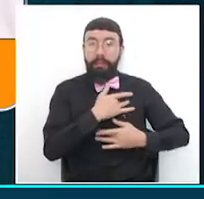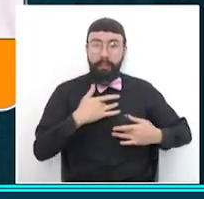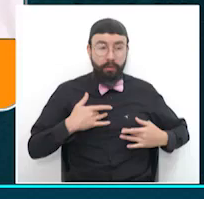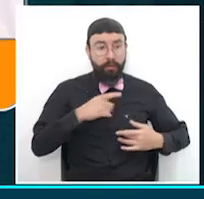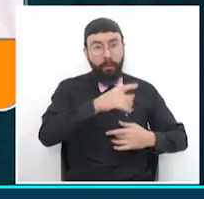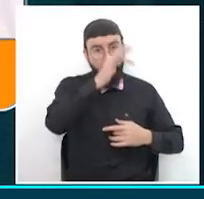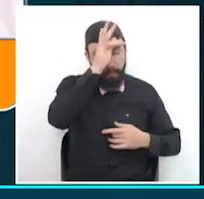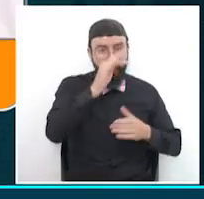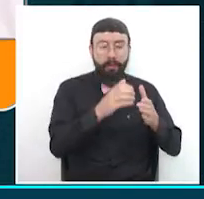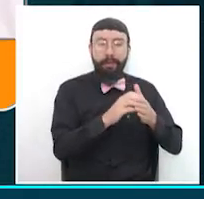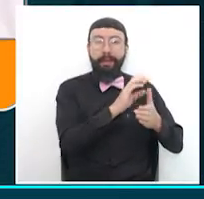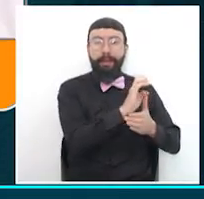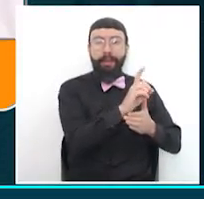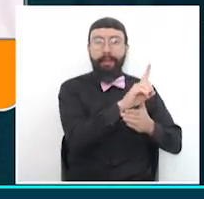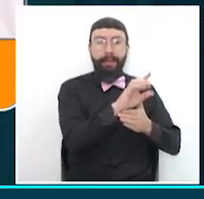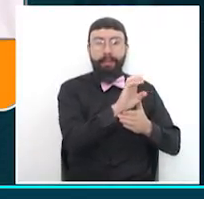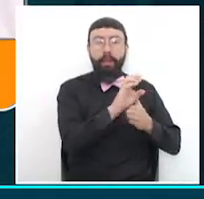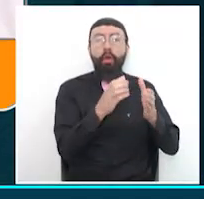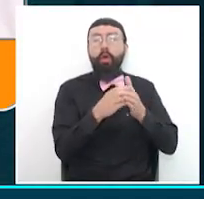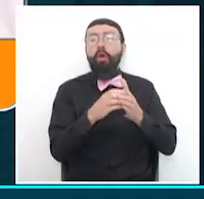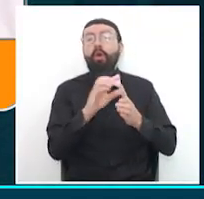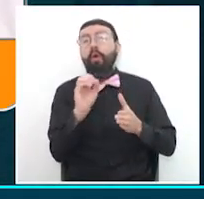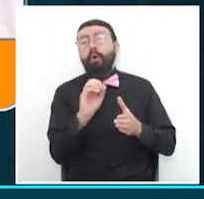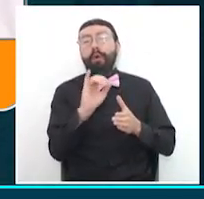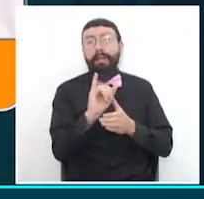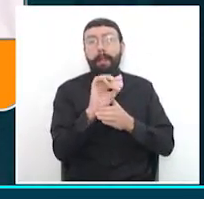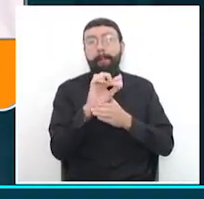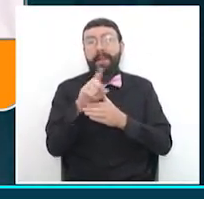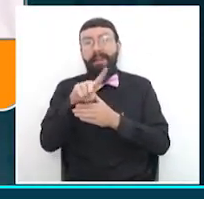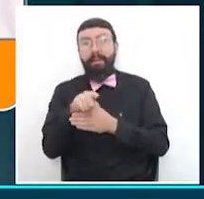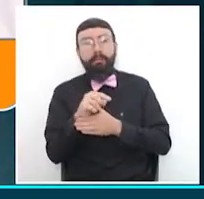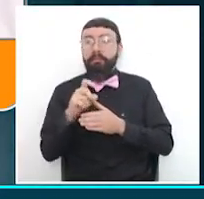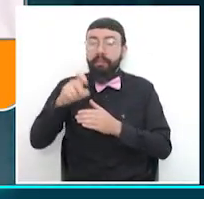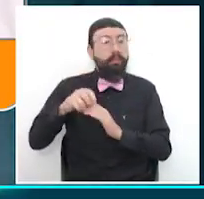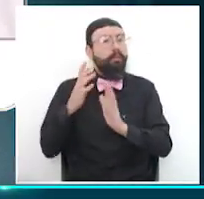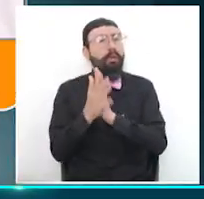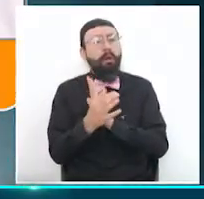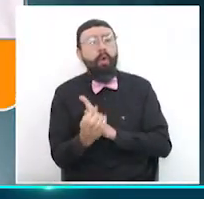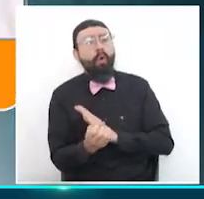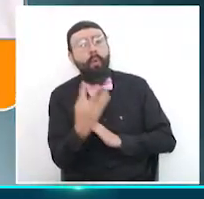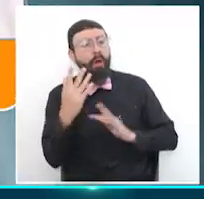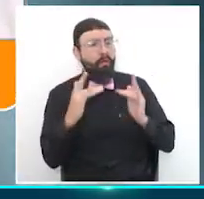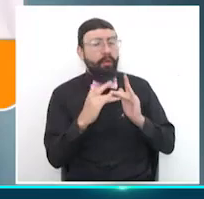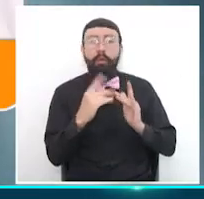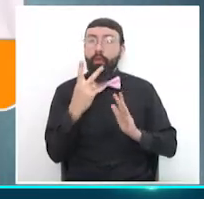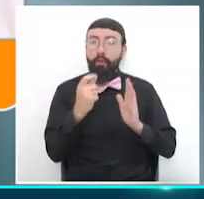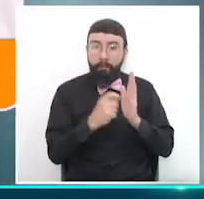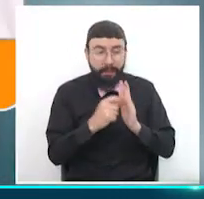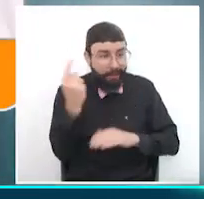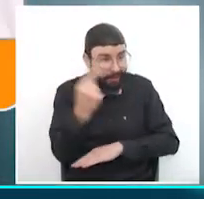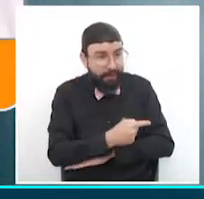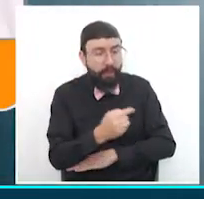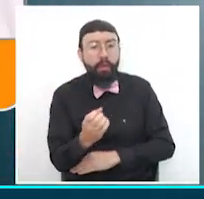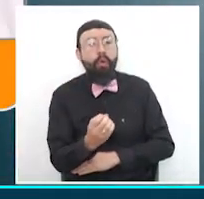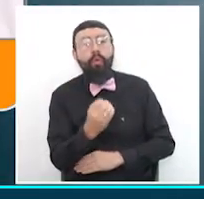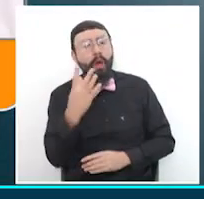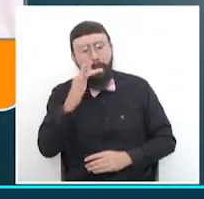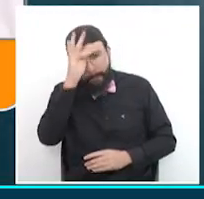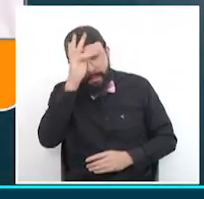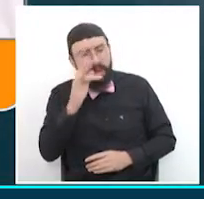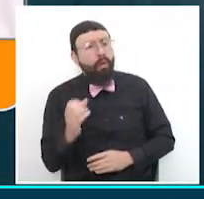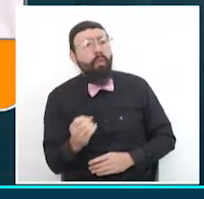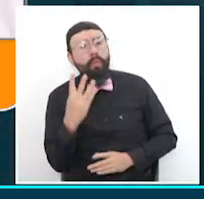en ESES o llámese en IPS, que deben de informar dos veces al día cuál es su capacidad hospitalaria y